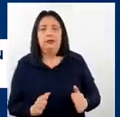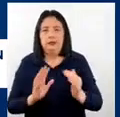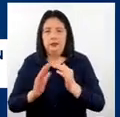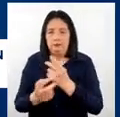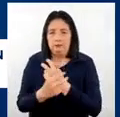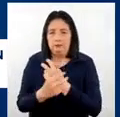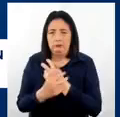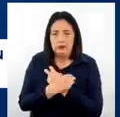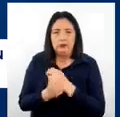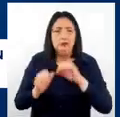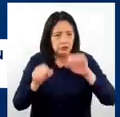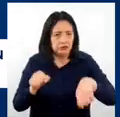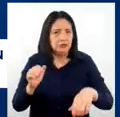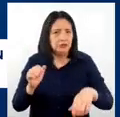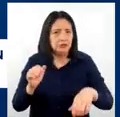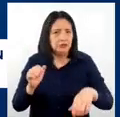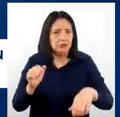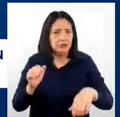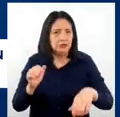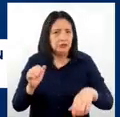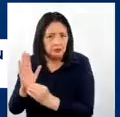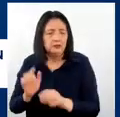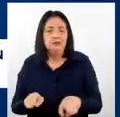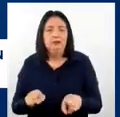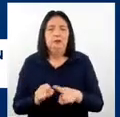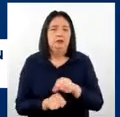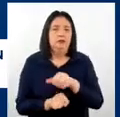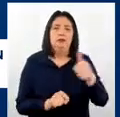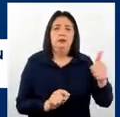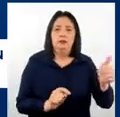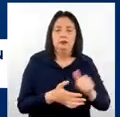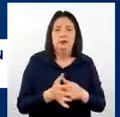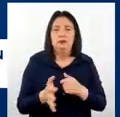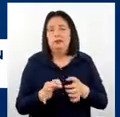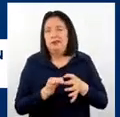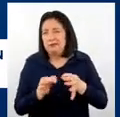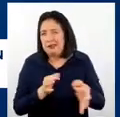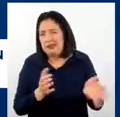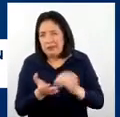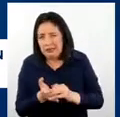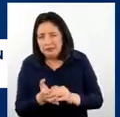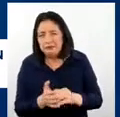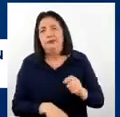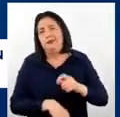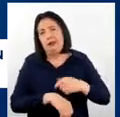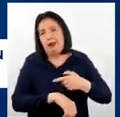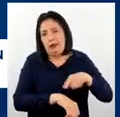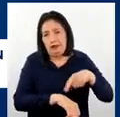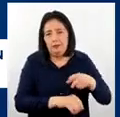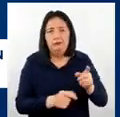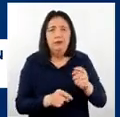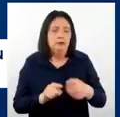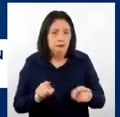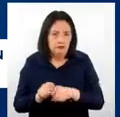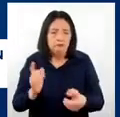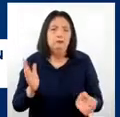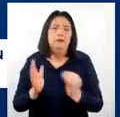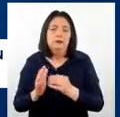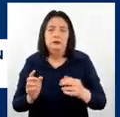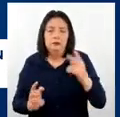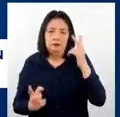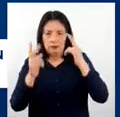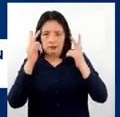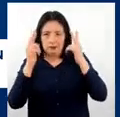en la norma. Y bueno, también obviamente otros locales que ya no podría detallar por el tema de tiempo, pero también involucra el tema de las peluquerías,